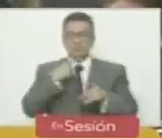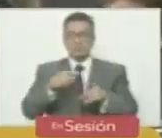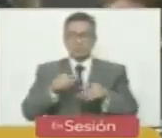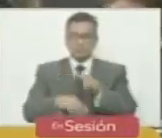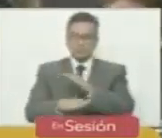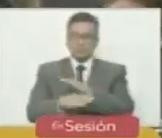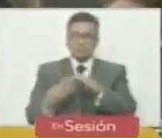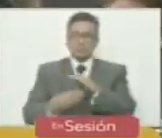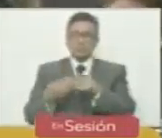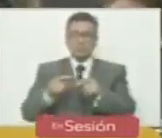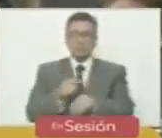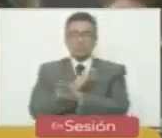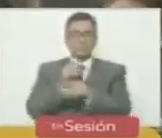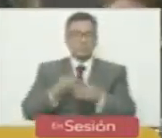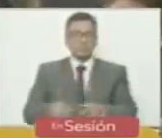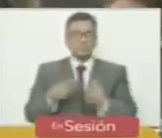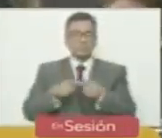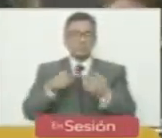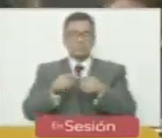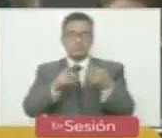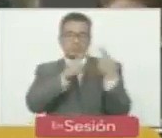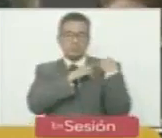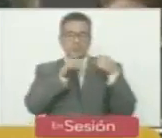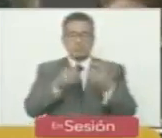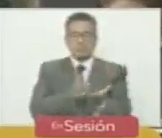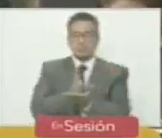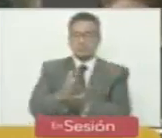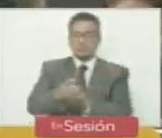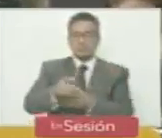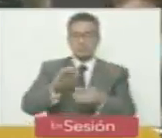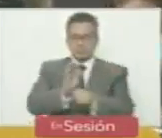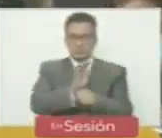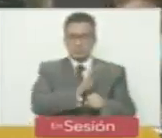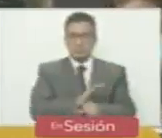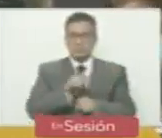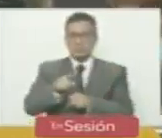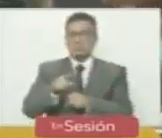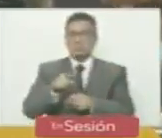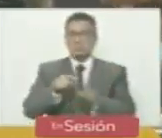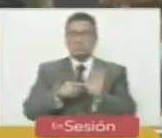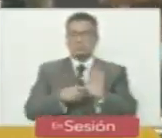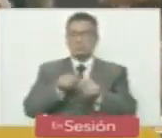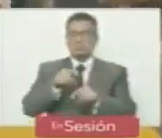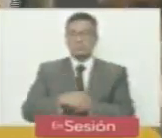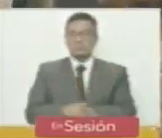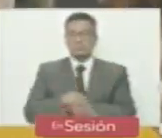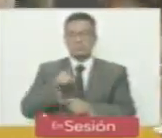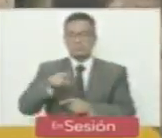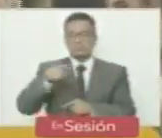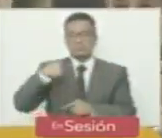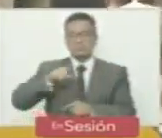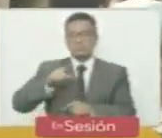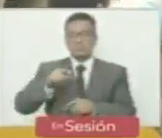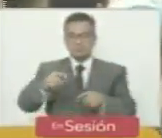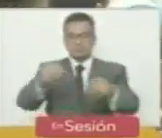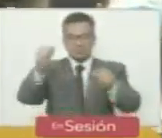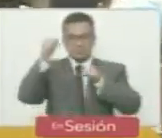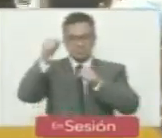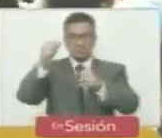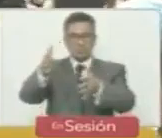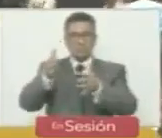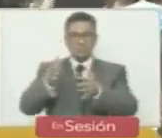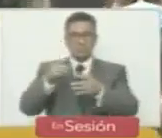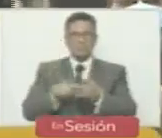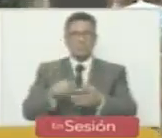trabajadora, no de la clase que otros representan, seguiremos protegiendo a esa identidad. Así que viva la patria, vivan